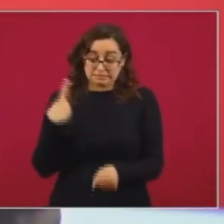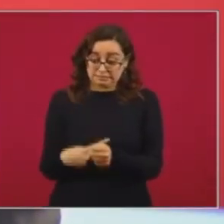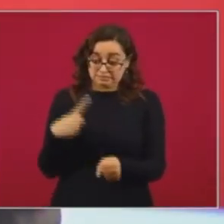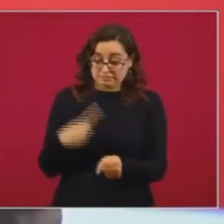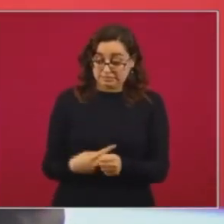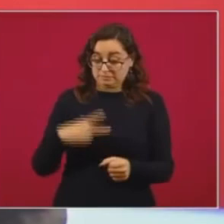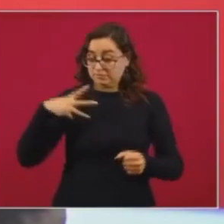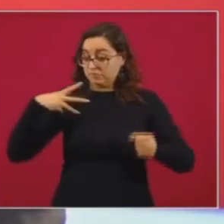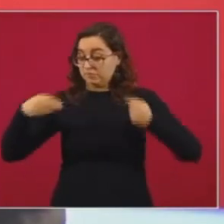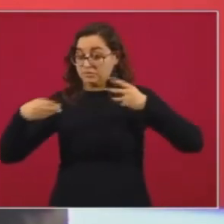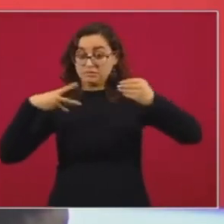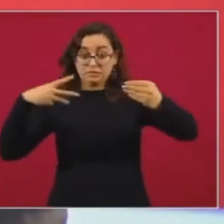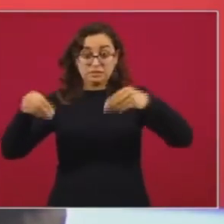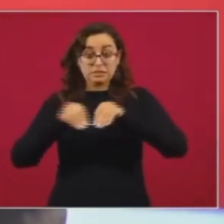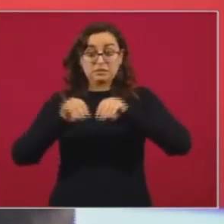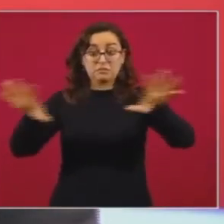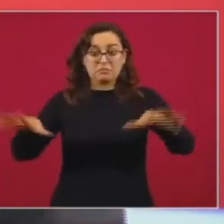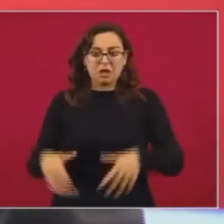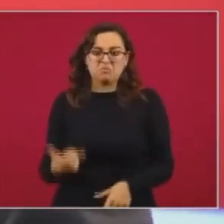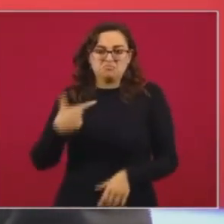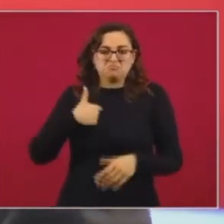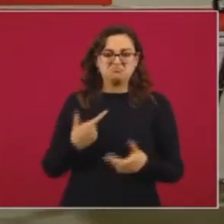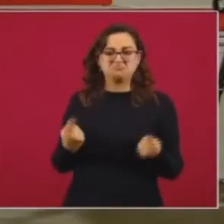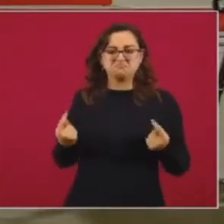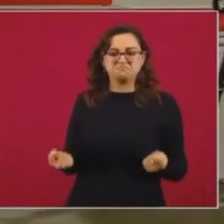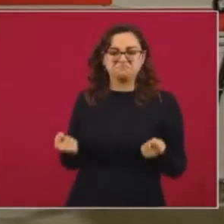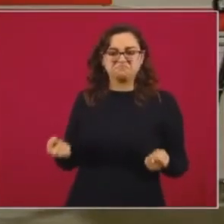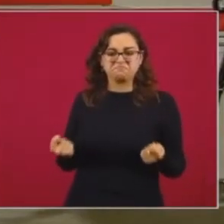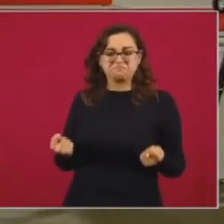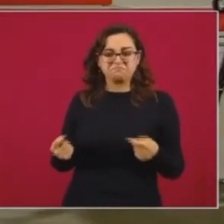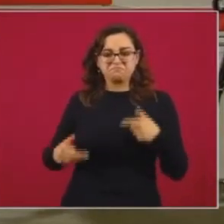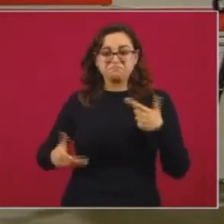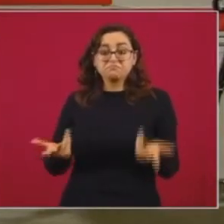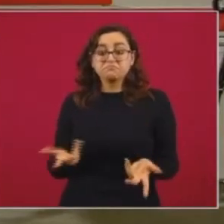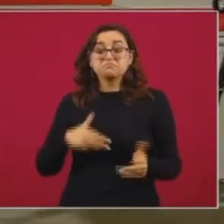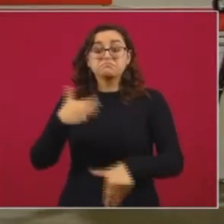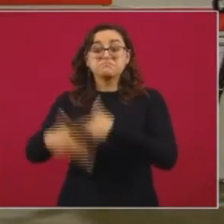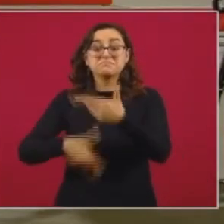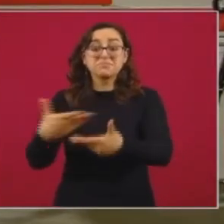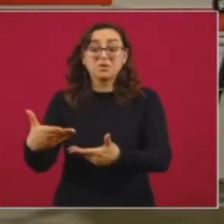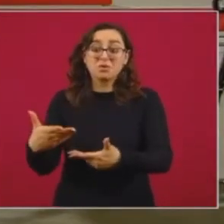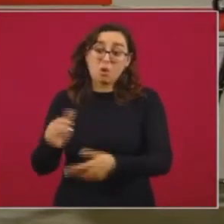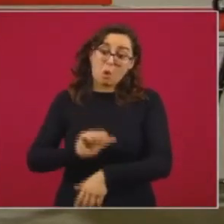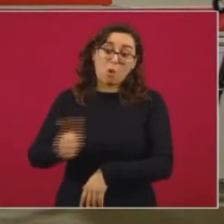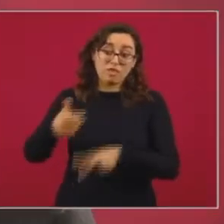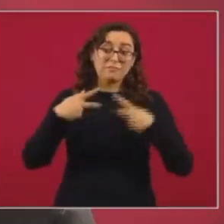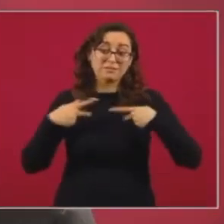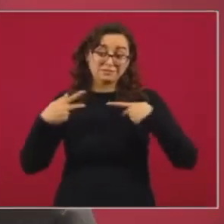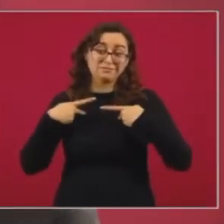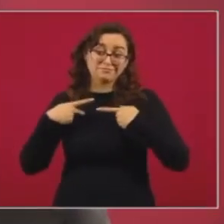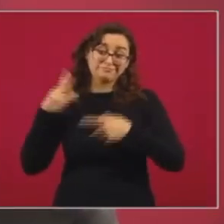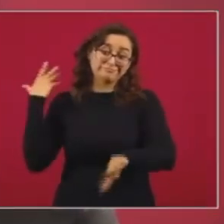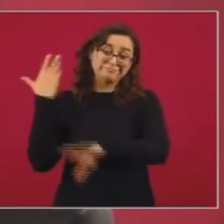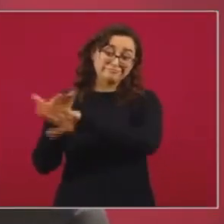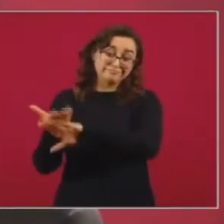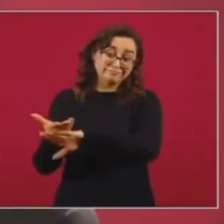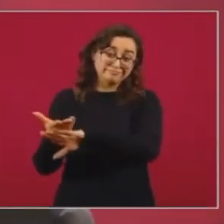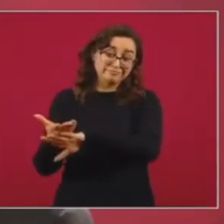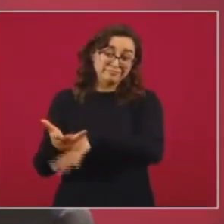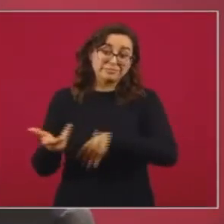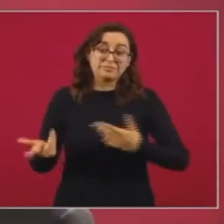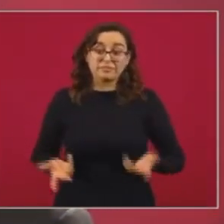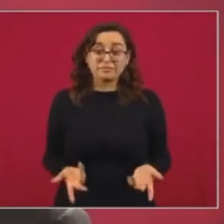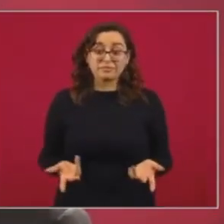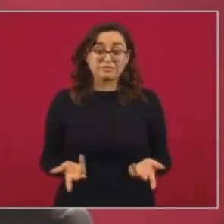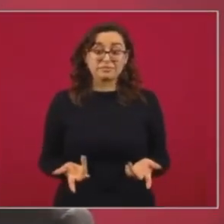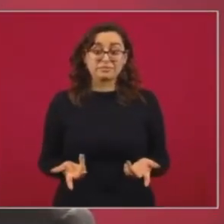propagar. Entonces, lo que hagamos o dejemos de hacer va a tener una consecuencia sobre otras personas. Esto es lo que los economistas